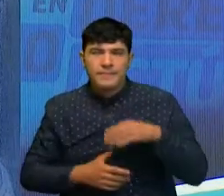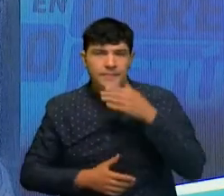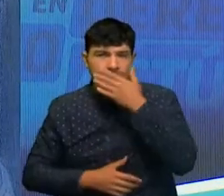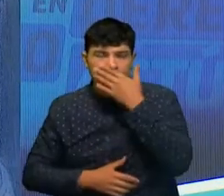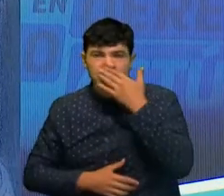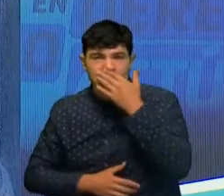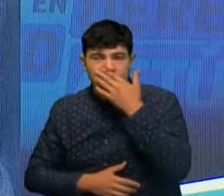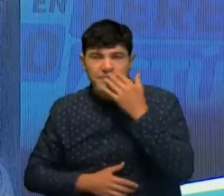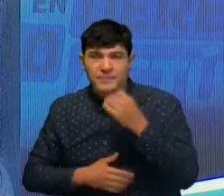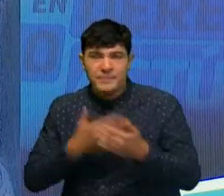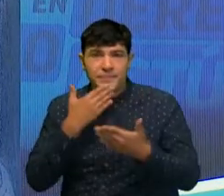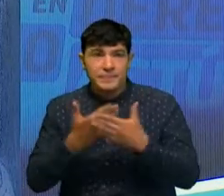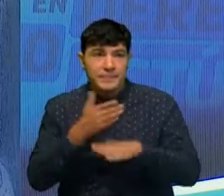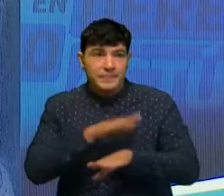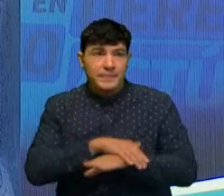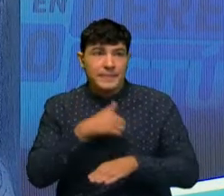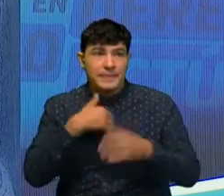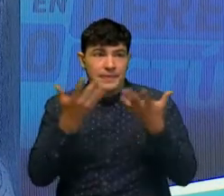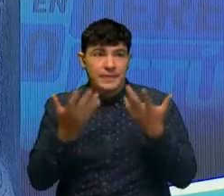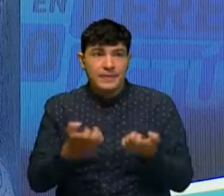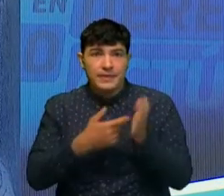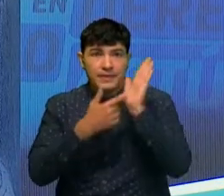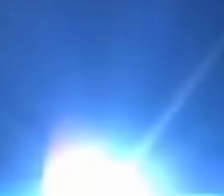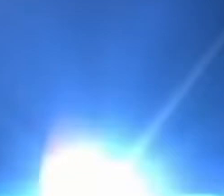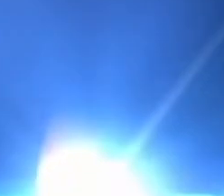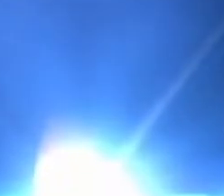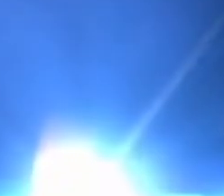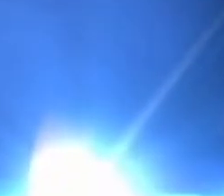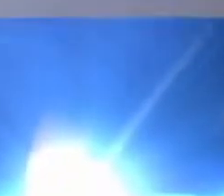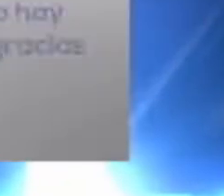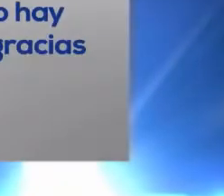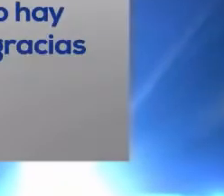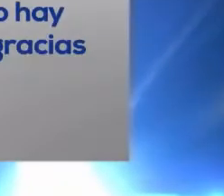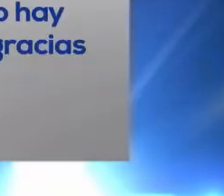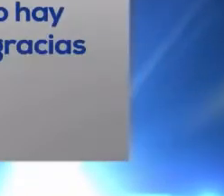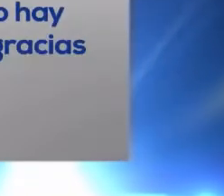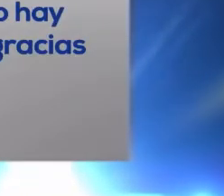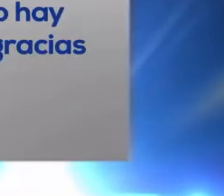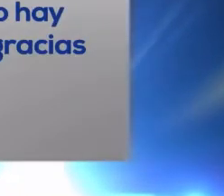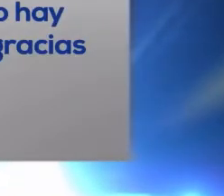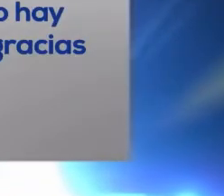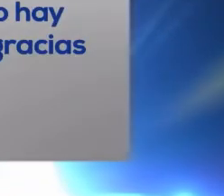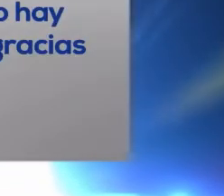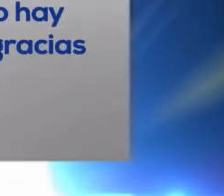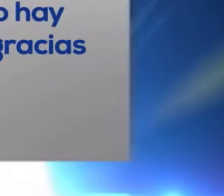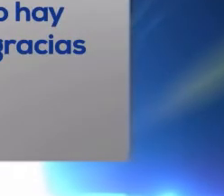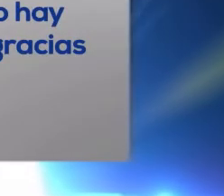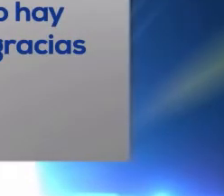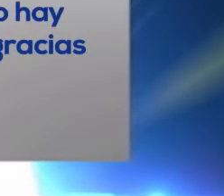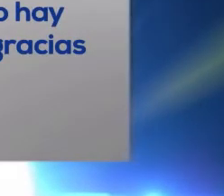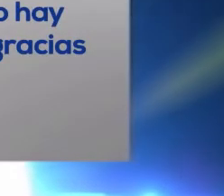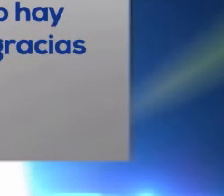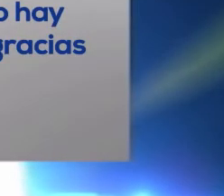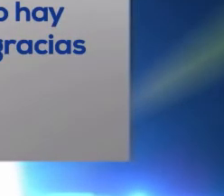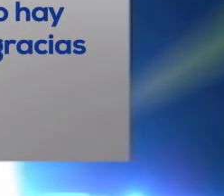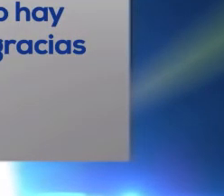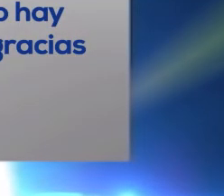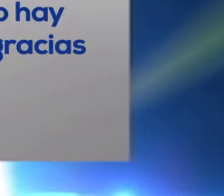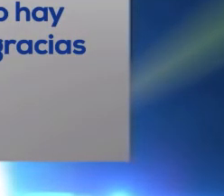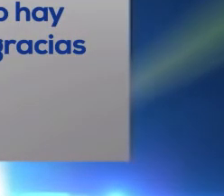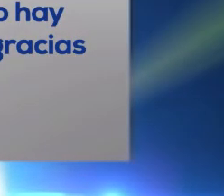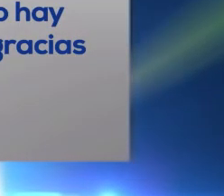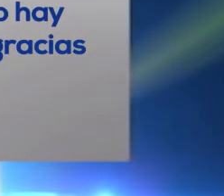Buenas tardes, quisiera exponer mi caso para que me orientaran. Por favor, renunciaba a mi empresa para la que trabajaba el 1 de abril de